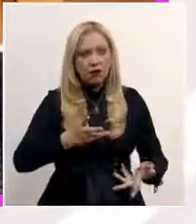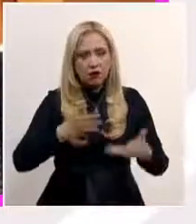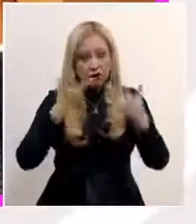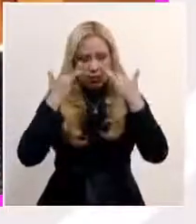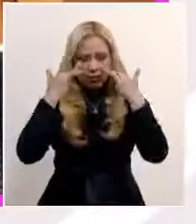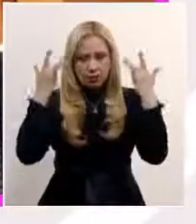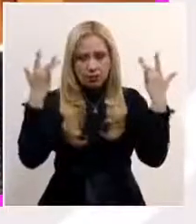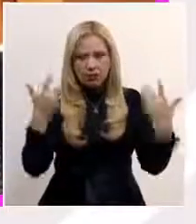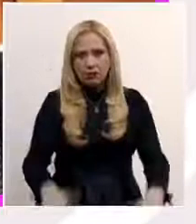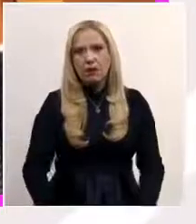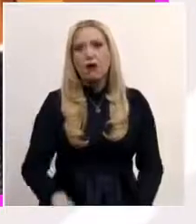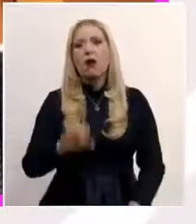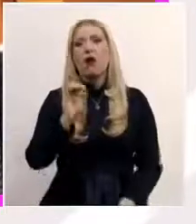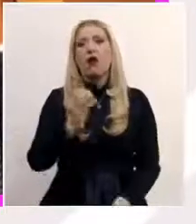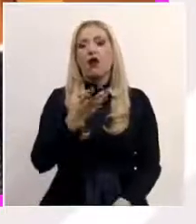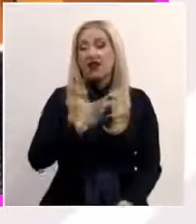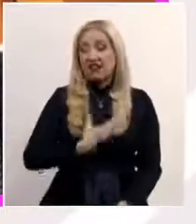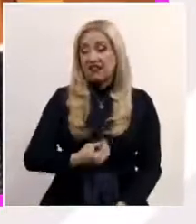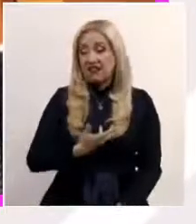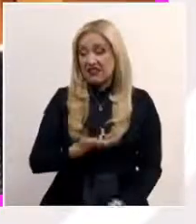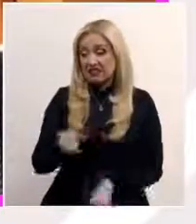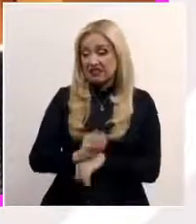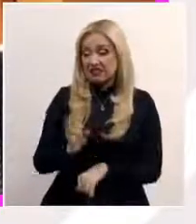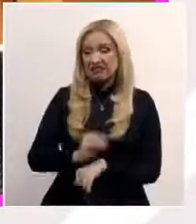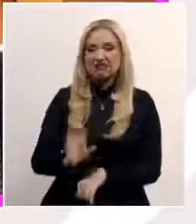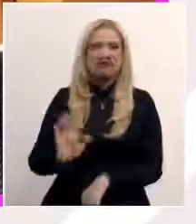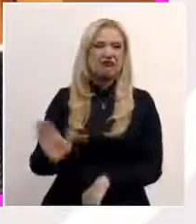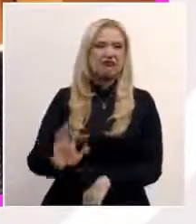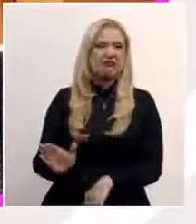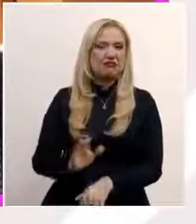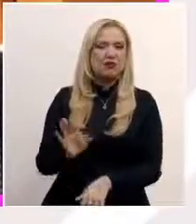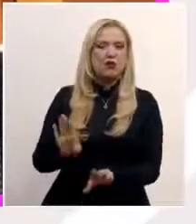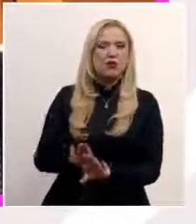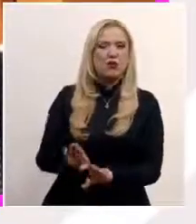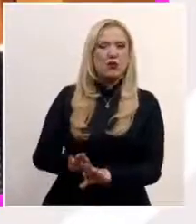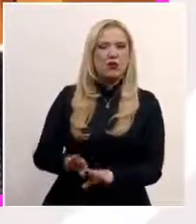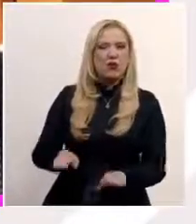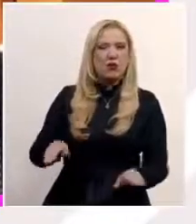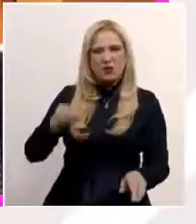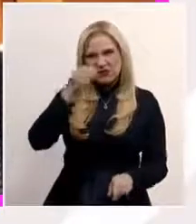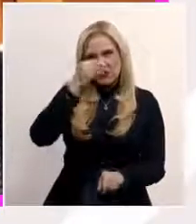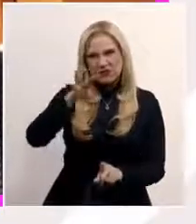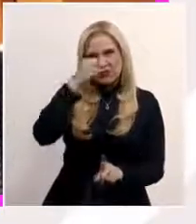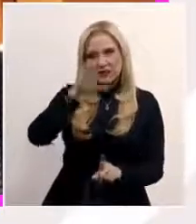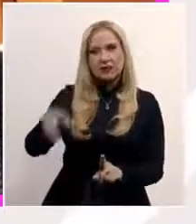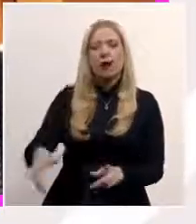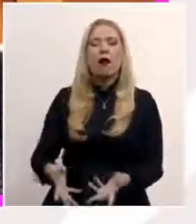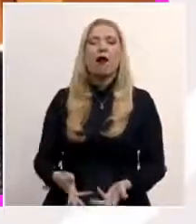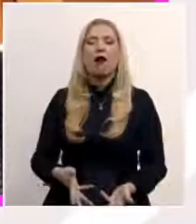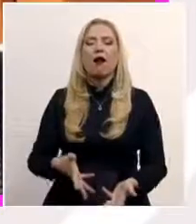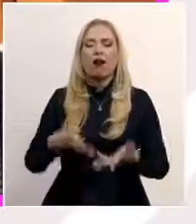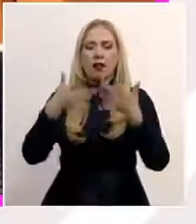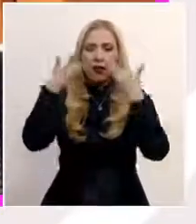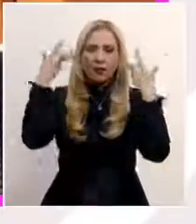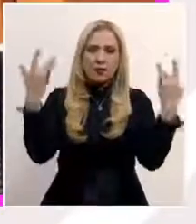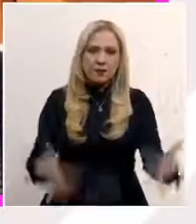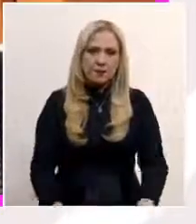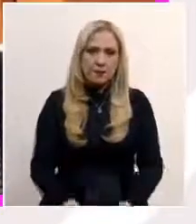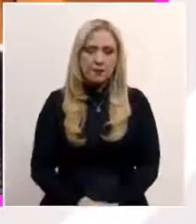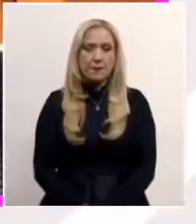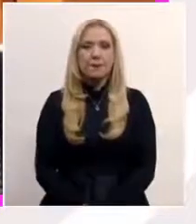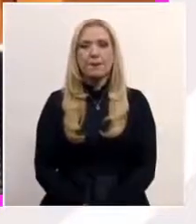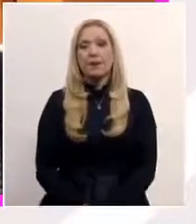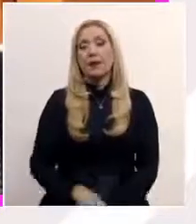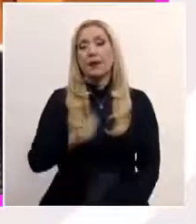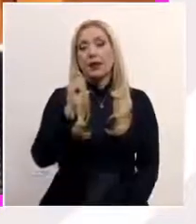madre. De acuerdo con un estudio de las autoras Aguilar, Arceo y de la Cruz, del trimestre anterior al